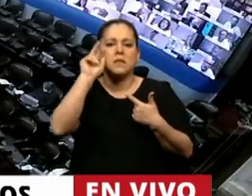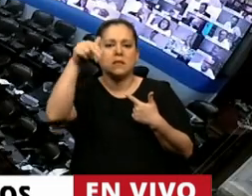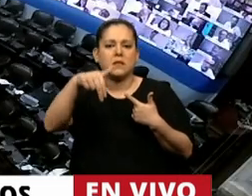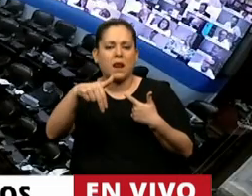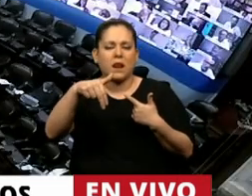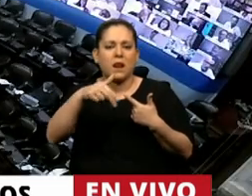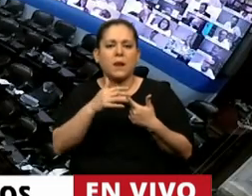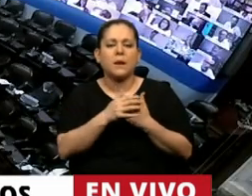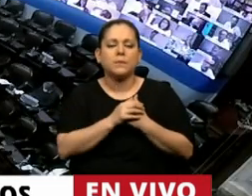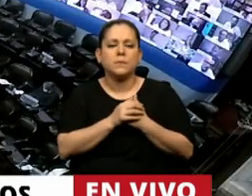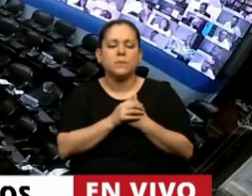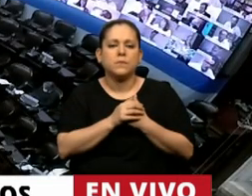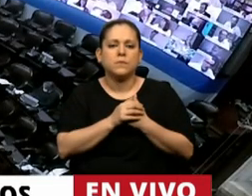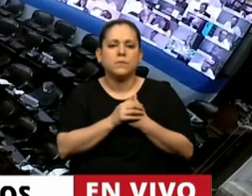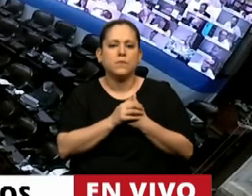Martín